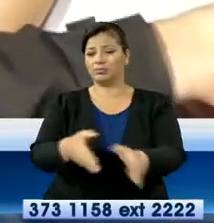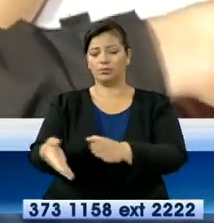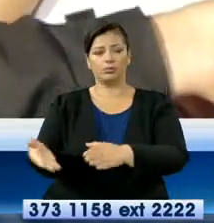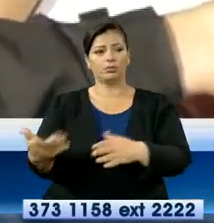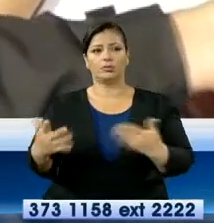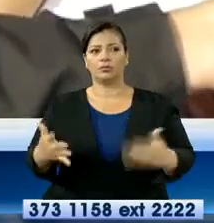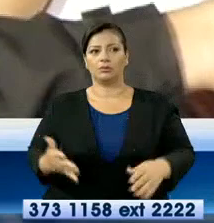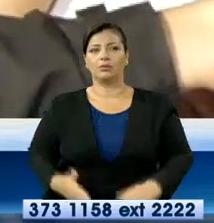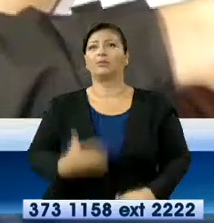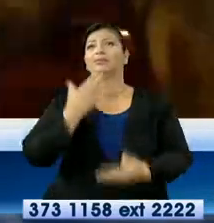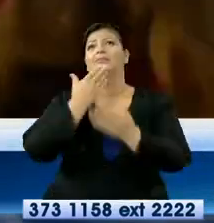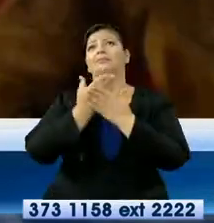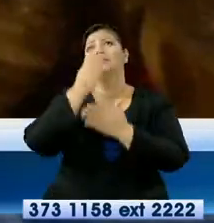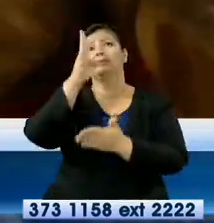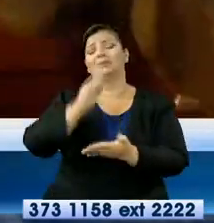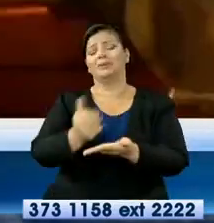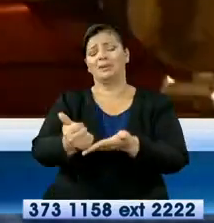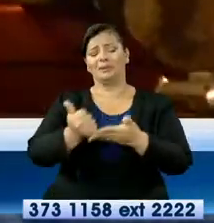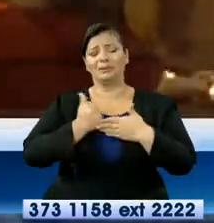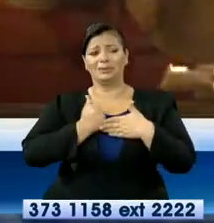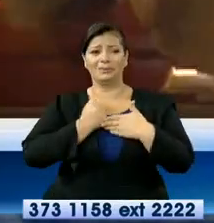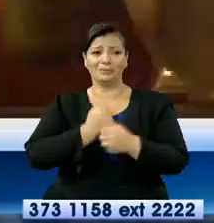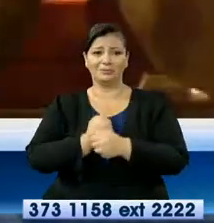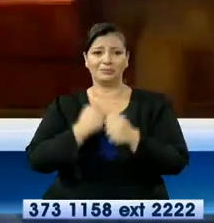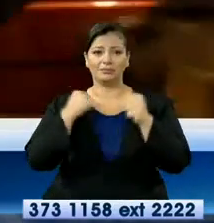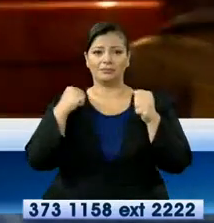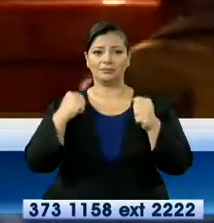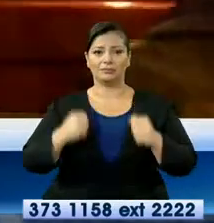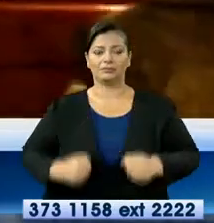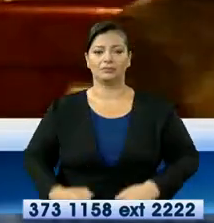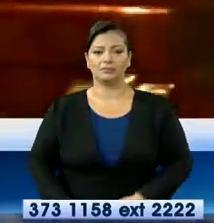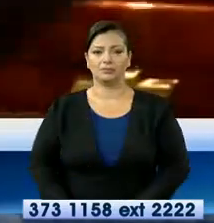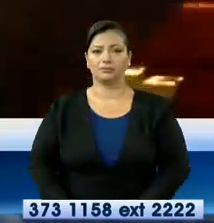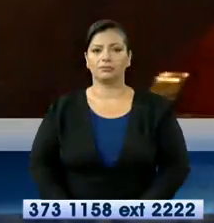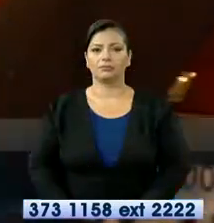Dios estamos vivos. Informó Jorge Salazar.